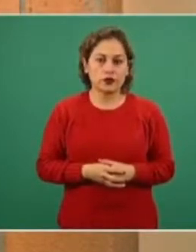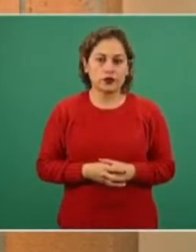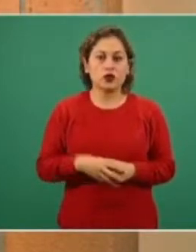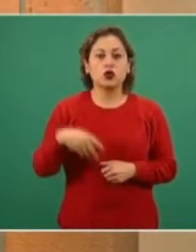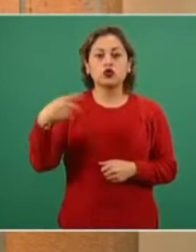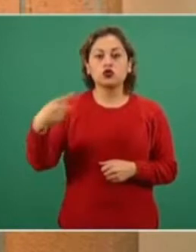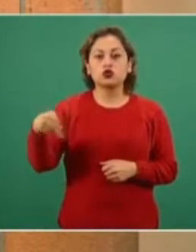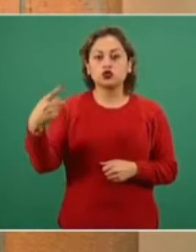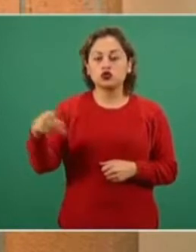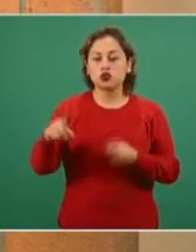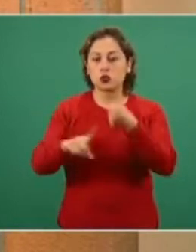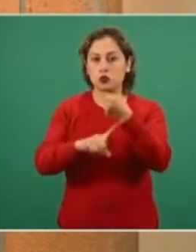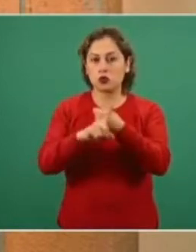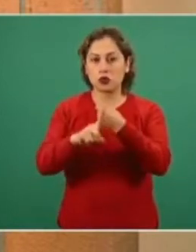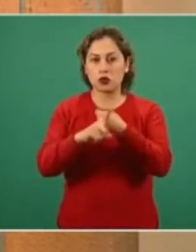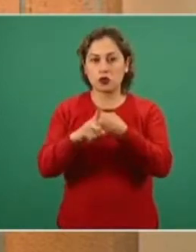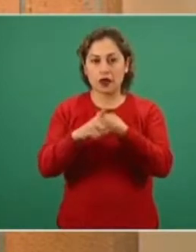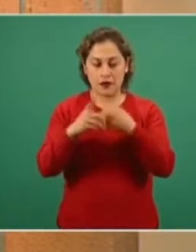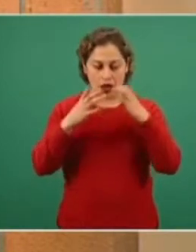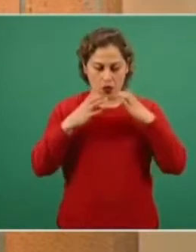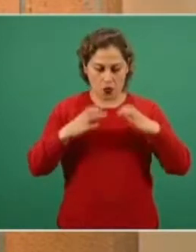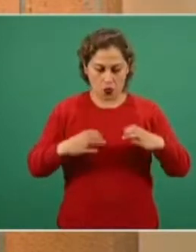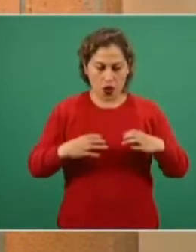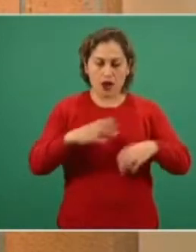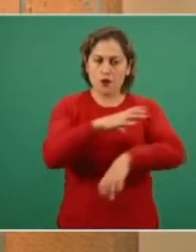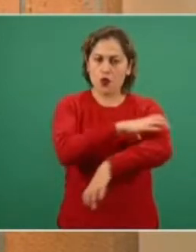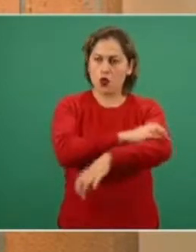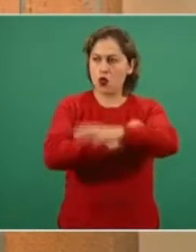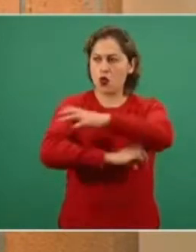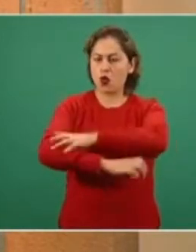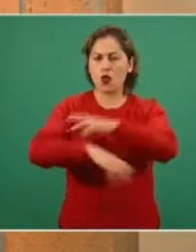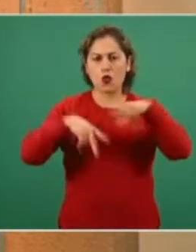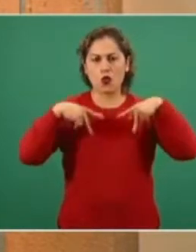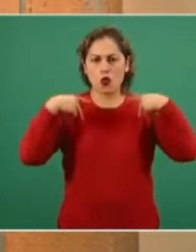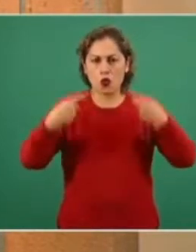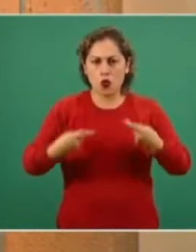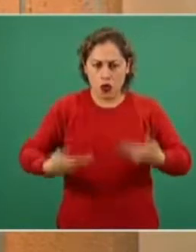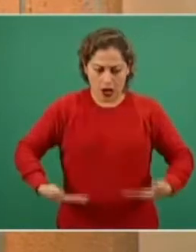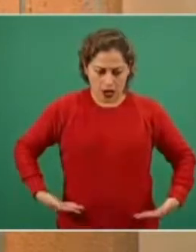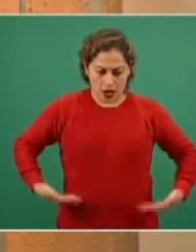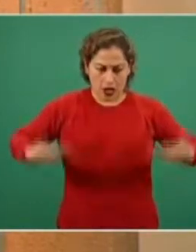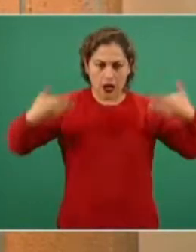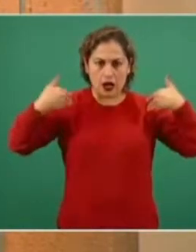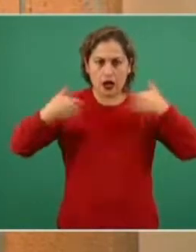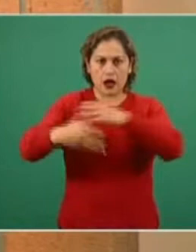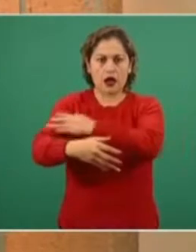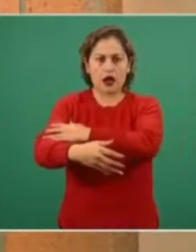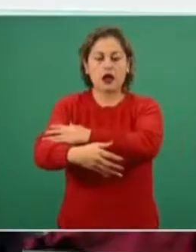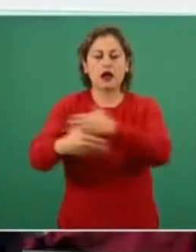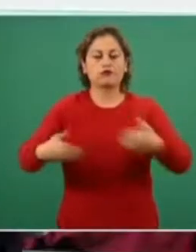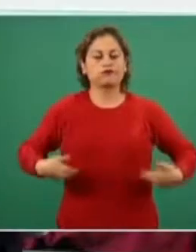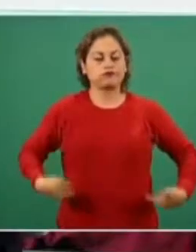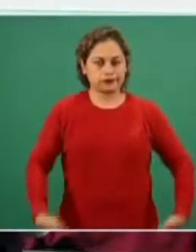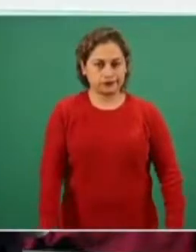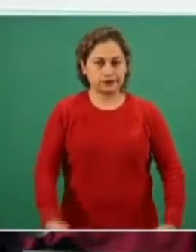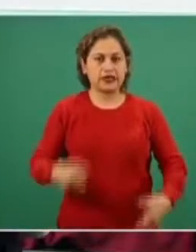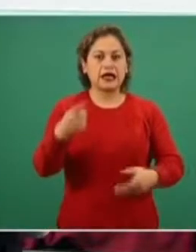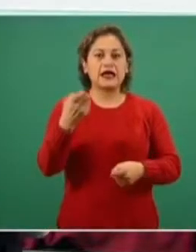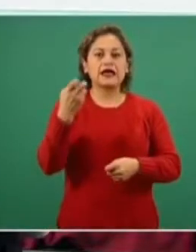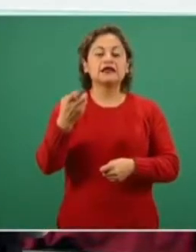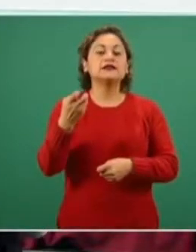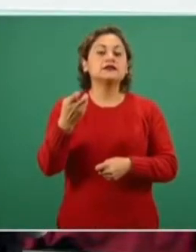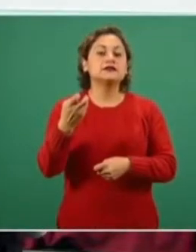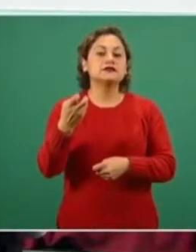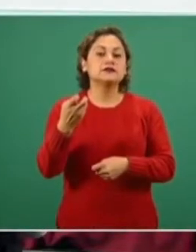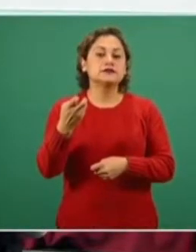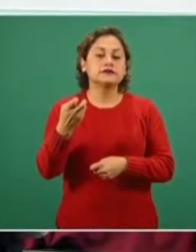de debilidad de la fuerza muscular, sobre todo de los miembros inferiores. El diagnóstico en ese momento fue de